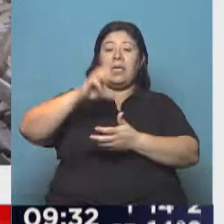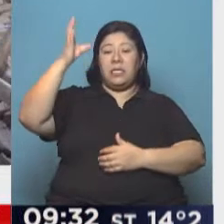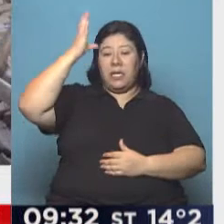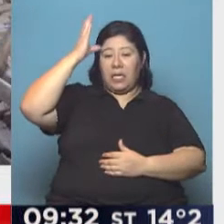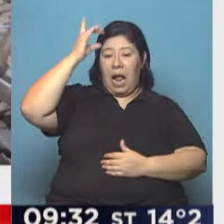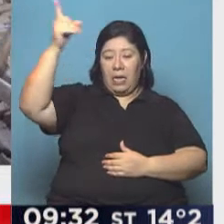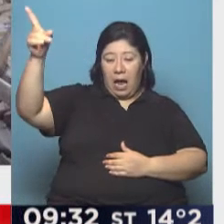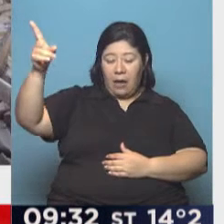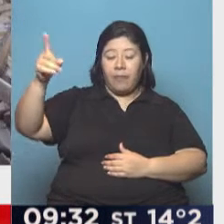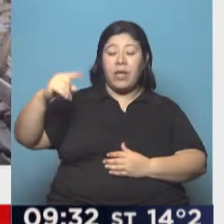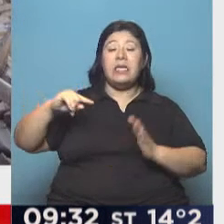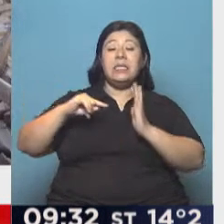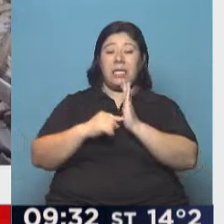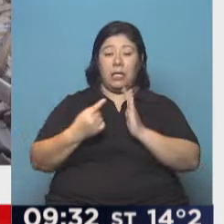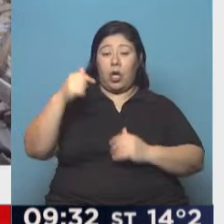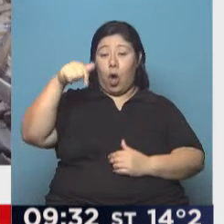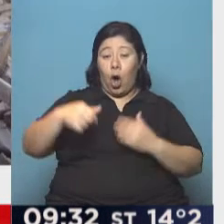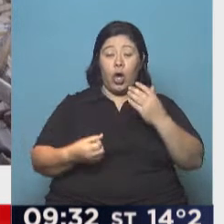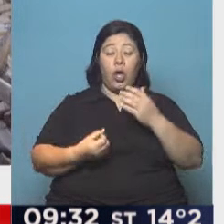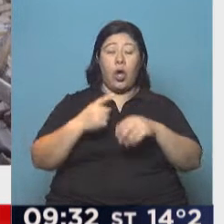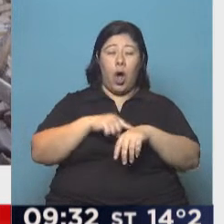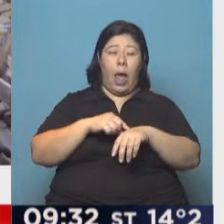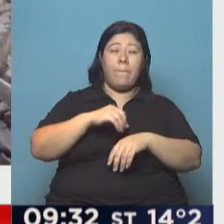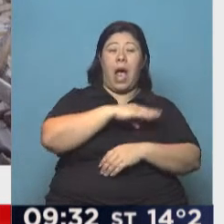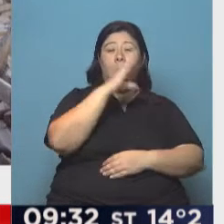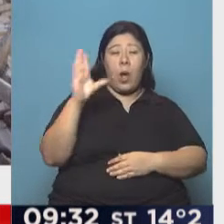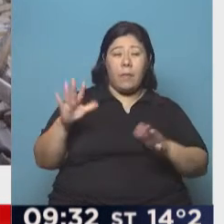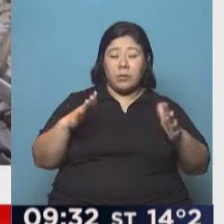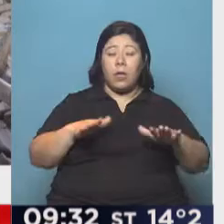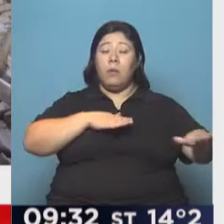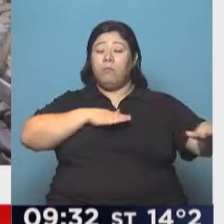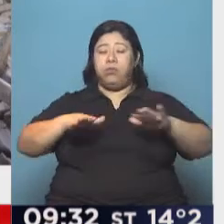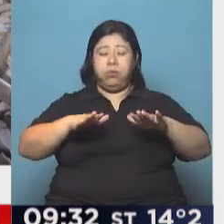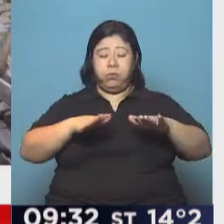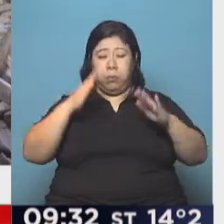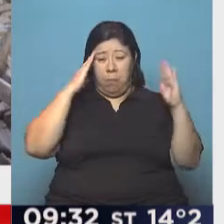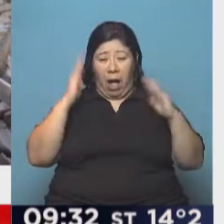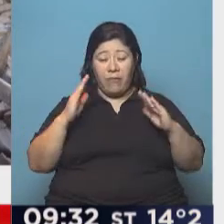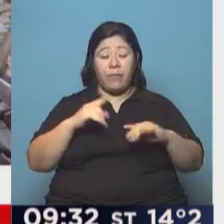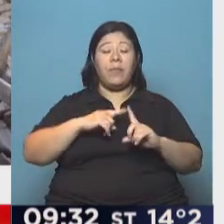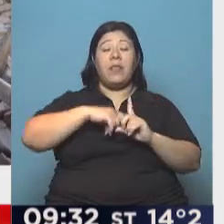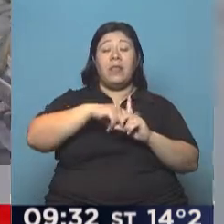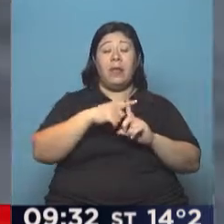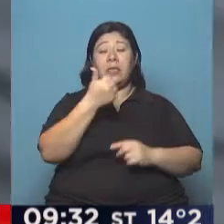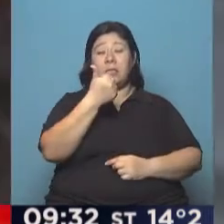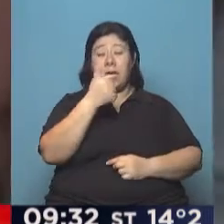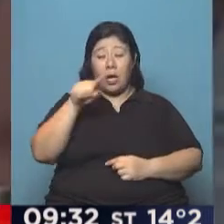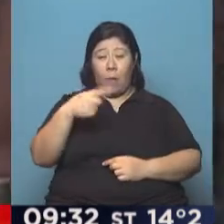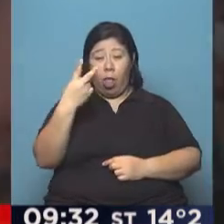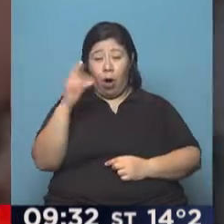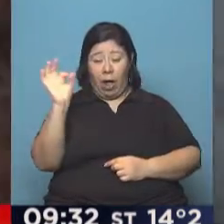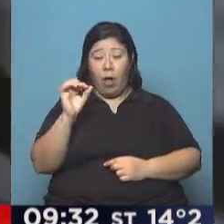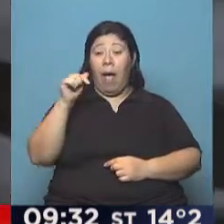donde esta madrugada ocurrió un sismo de más de 6 grados en la escala de Richter. Bueno, se sabe ahora que acaba de ocurrir una